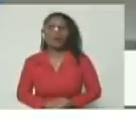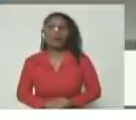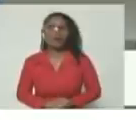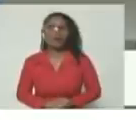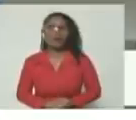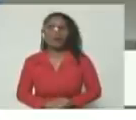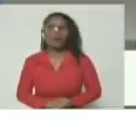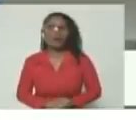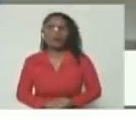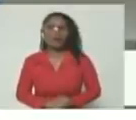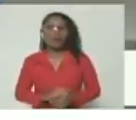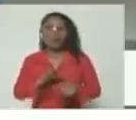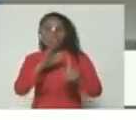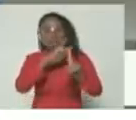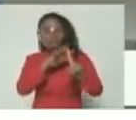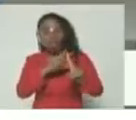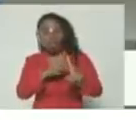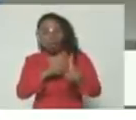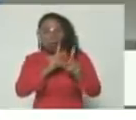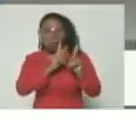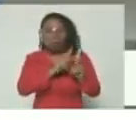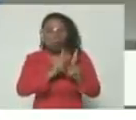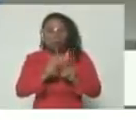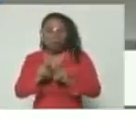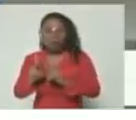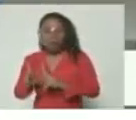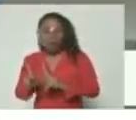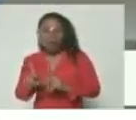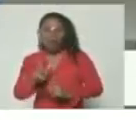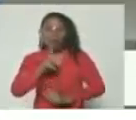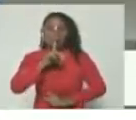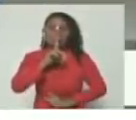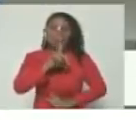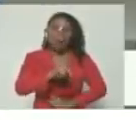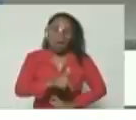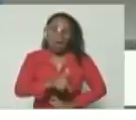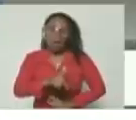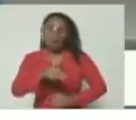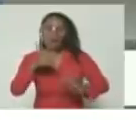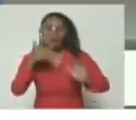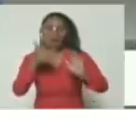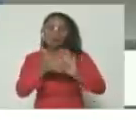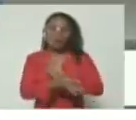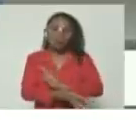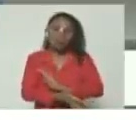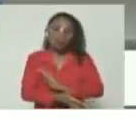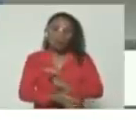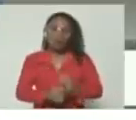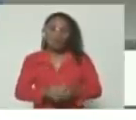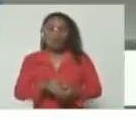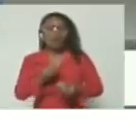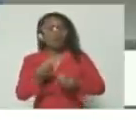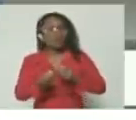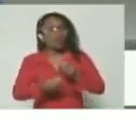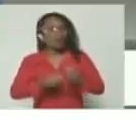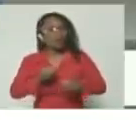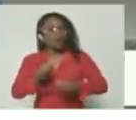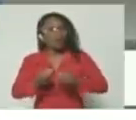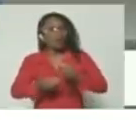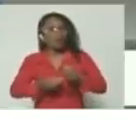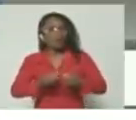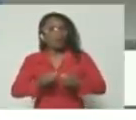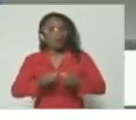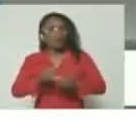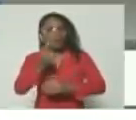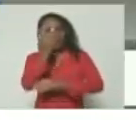De las tramas. Las maldades. Y de cómo se